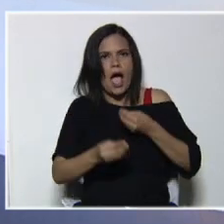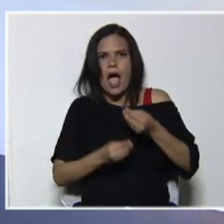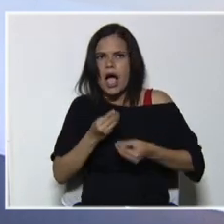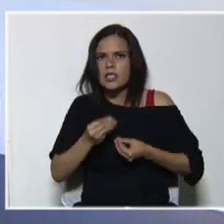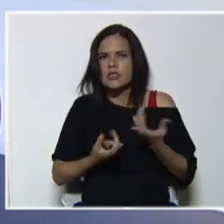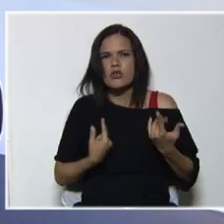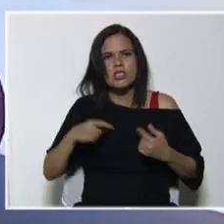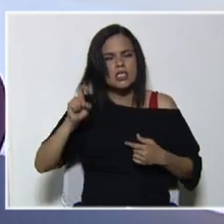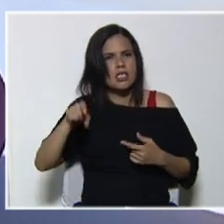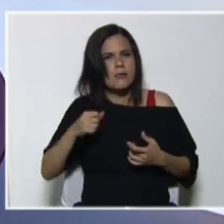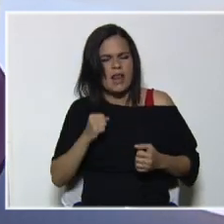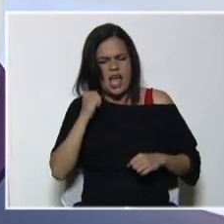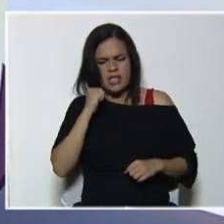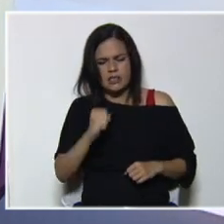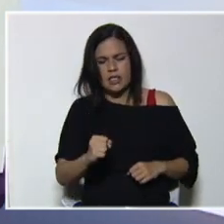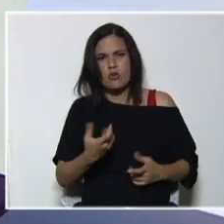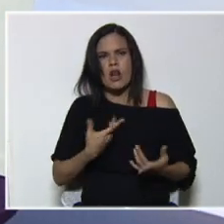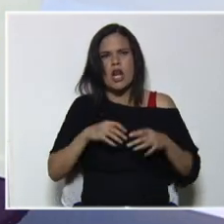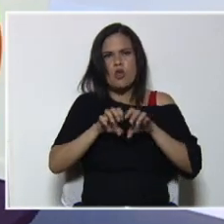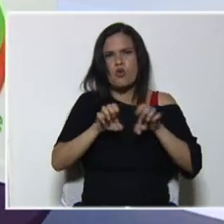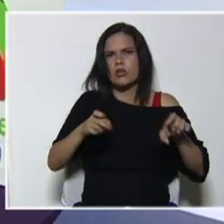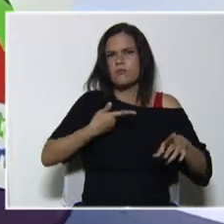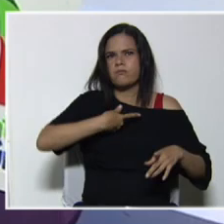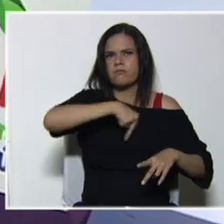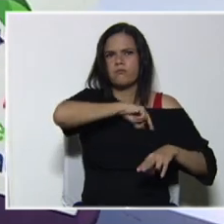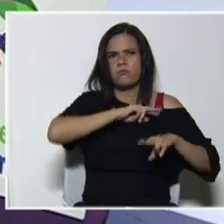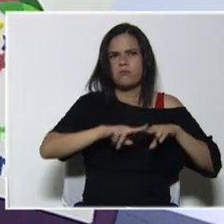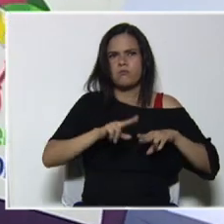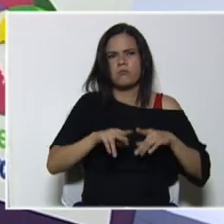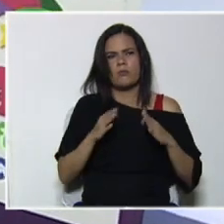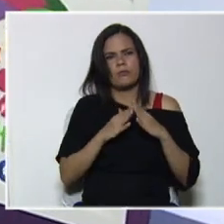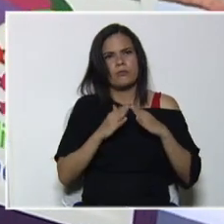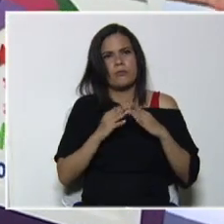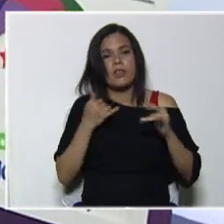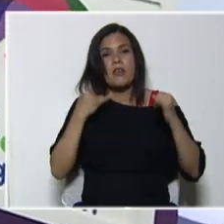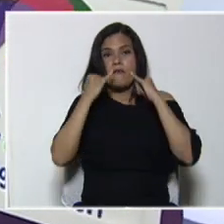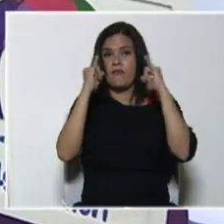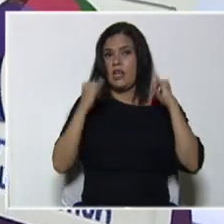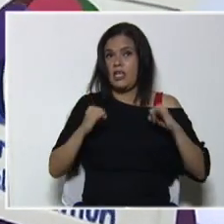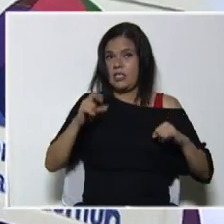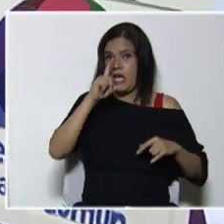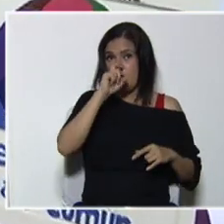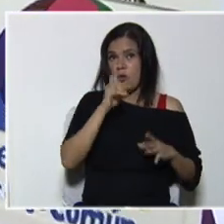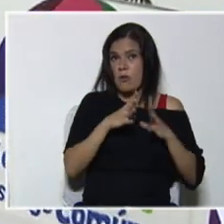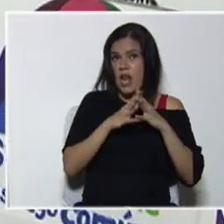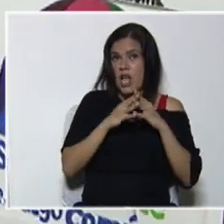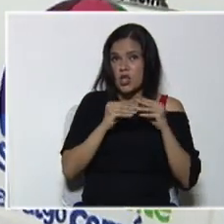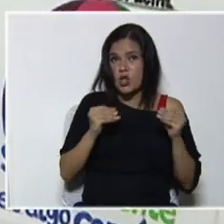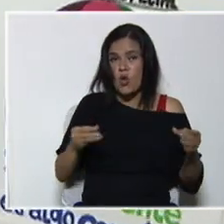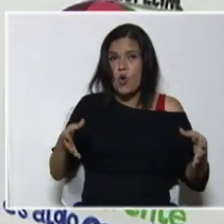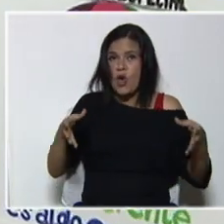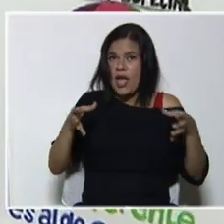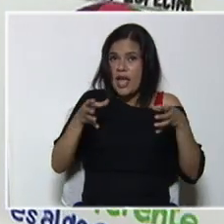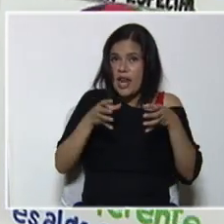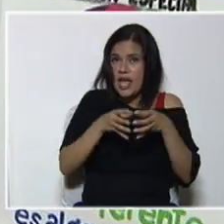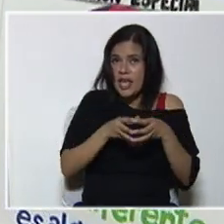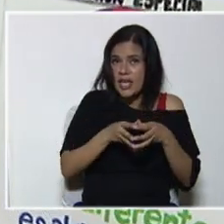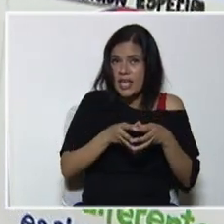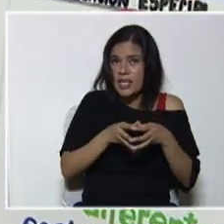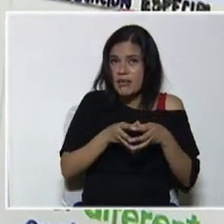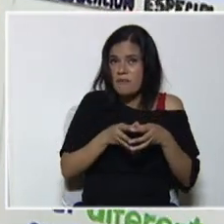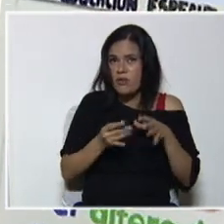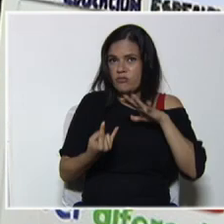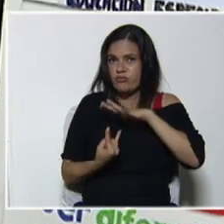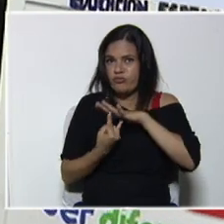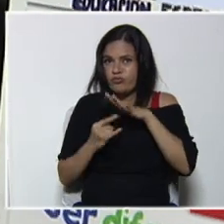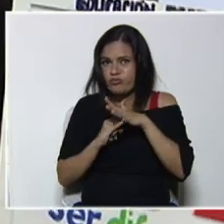educación de nuestros niños y niñas en casa. Por supuesto también un feliz año para todo el equipo que nos acompaña tanto delante de las cámaras